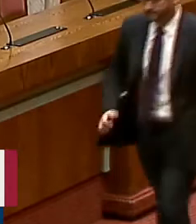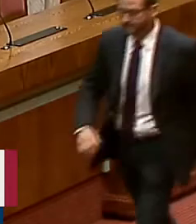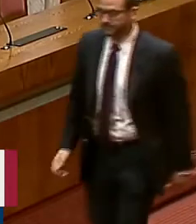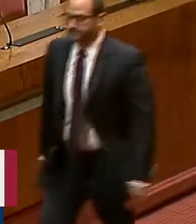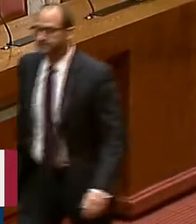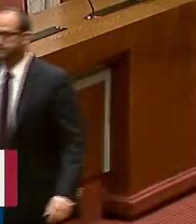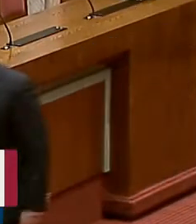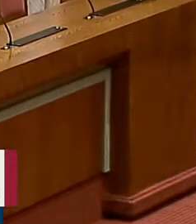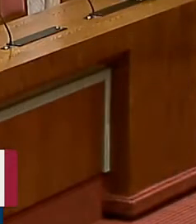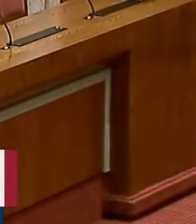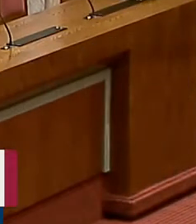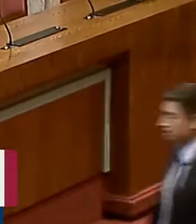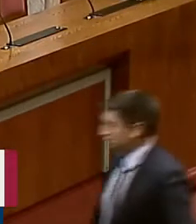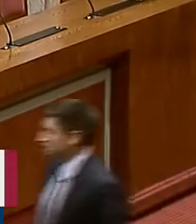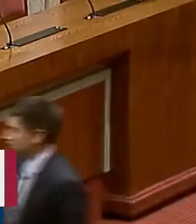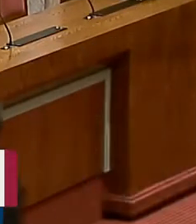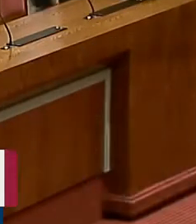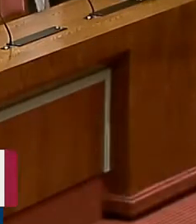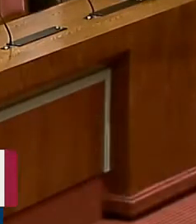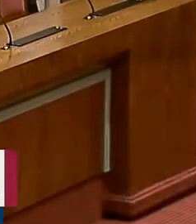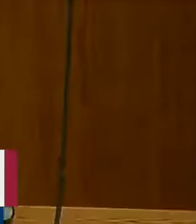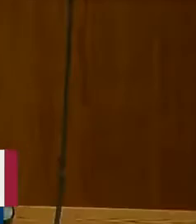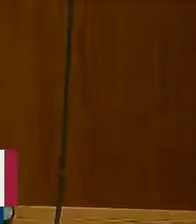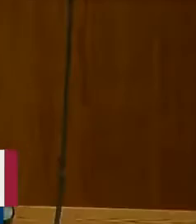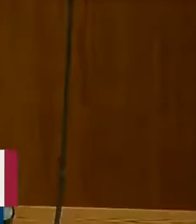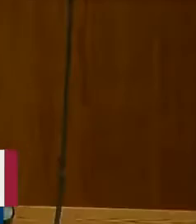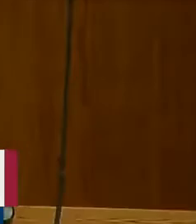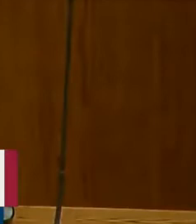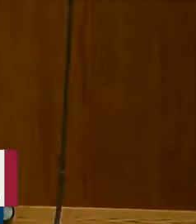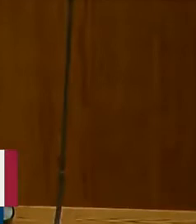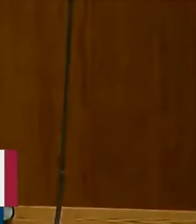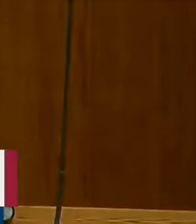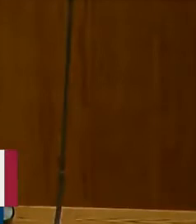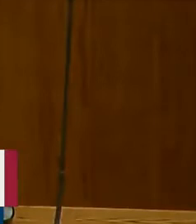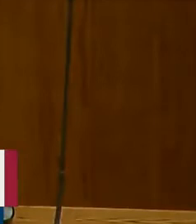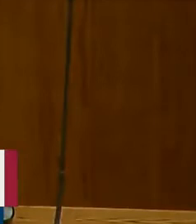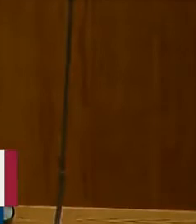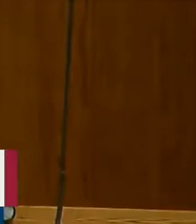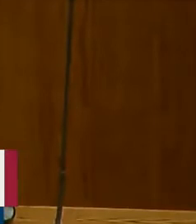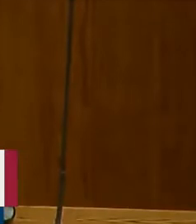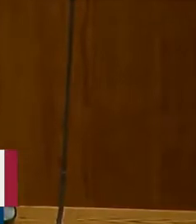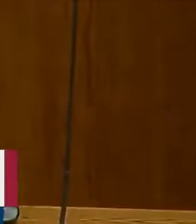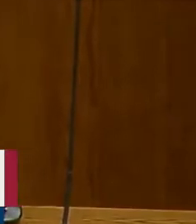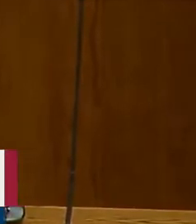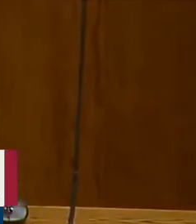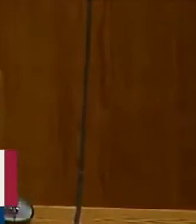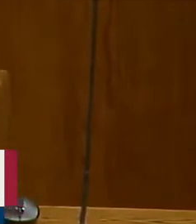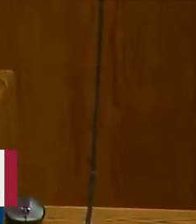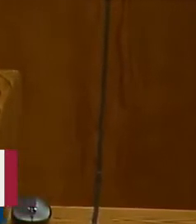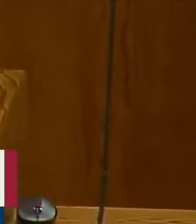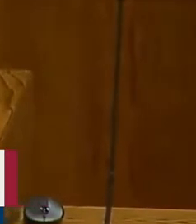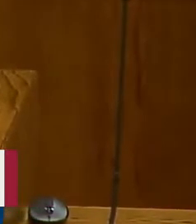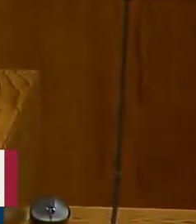Muchas gracias, presidente. Saludar a todos los colegas que se encuentran presentes en la sala, pero muy especialmente quiero saludar acá a